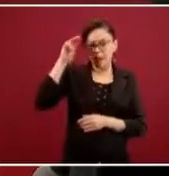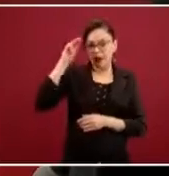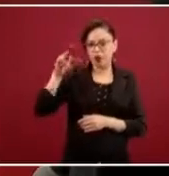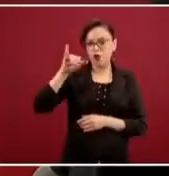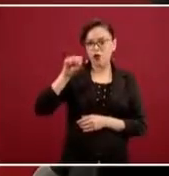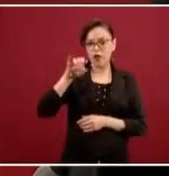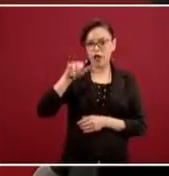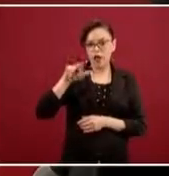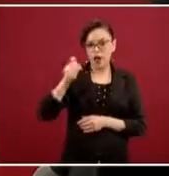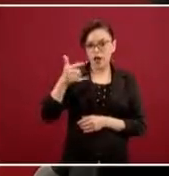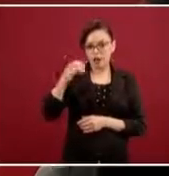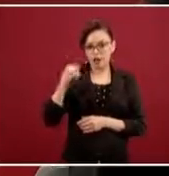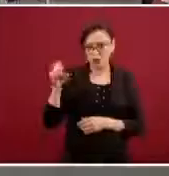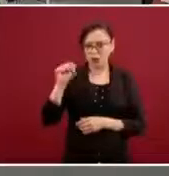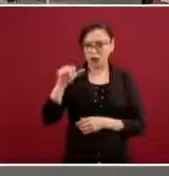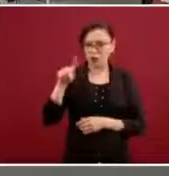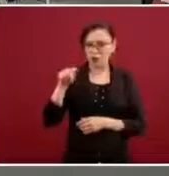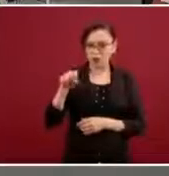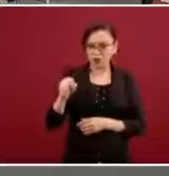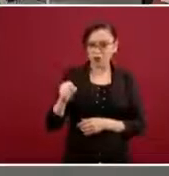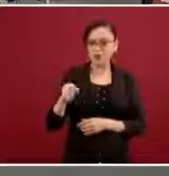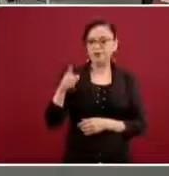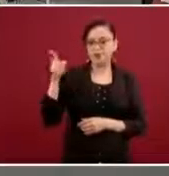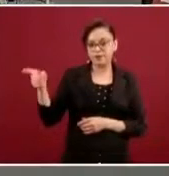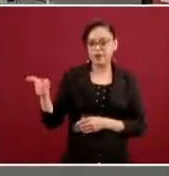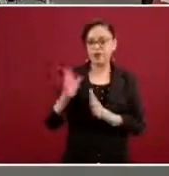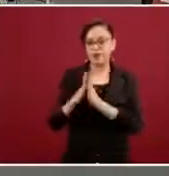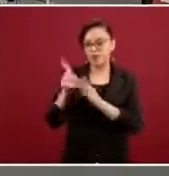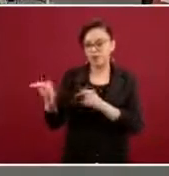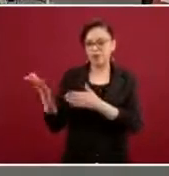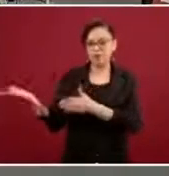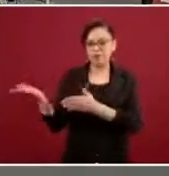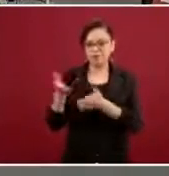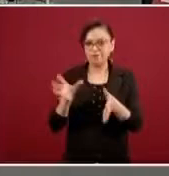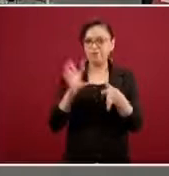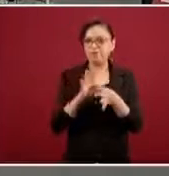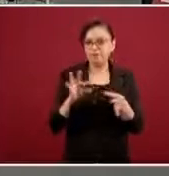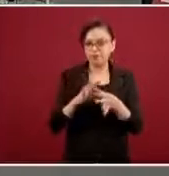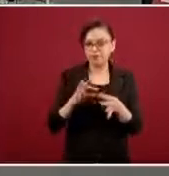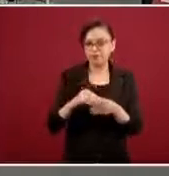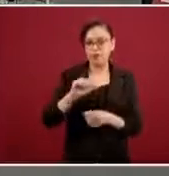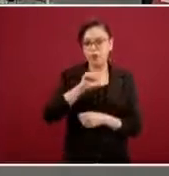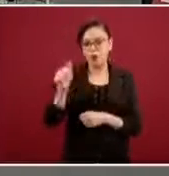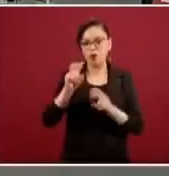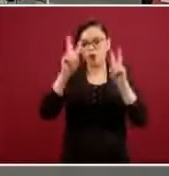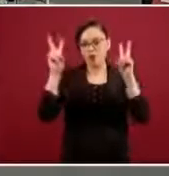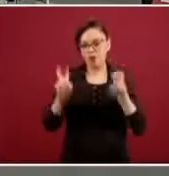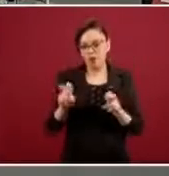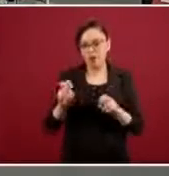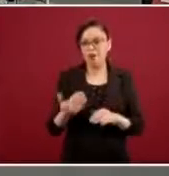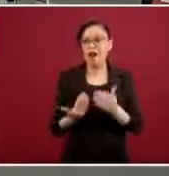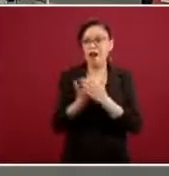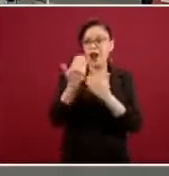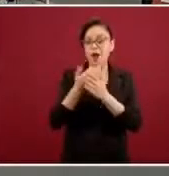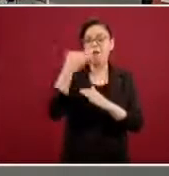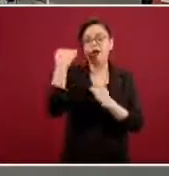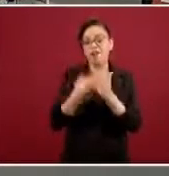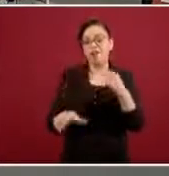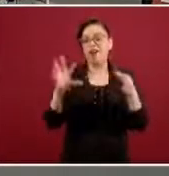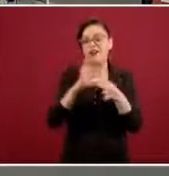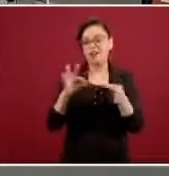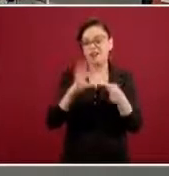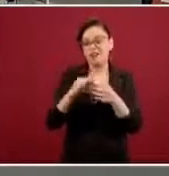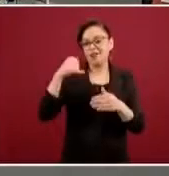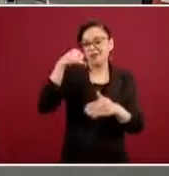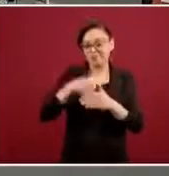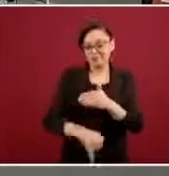de tema ahora y nos habla de el tema que quedó comprometido en la mañana, de la guía, usted